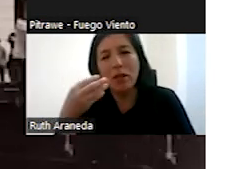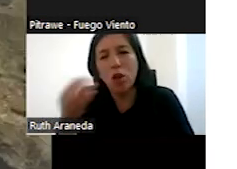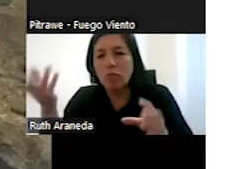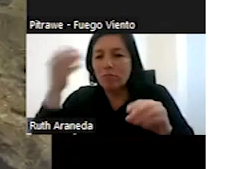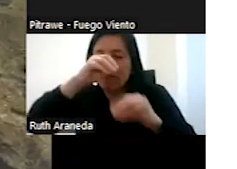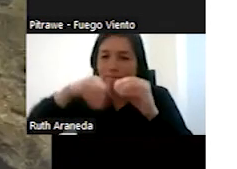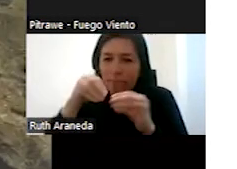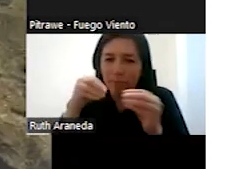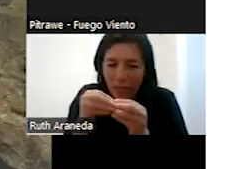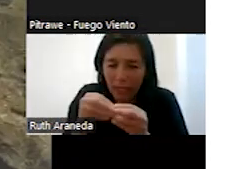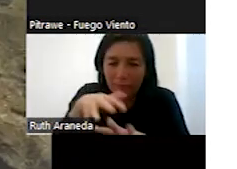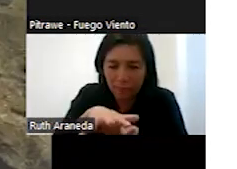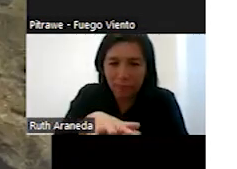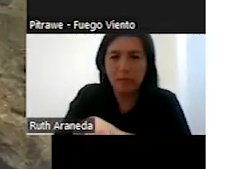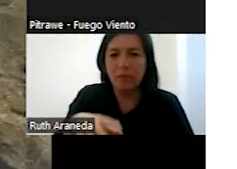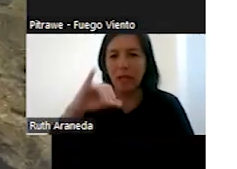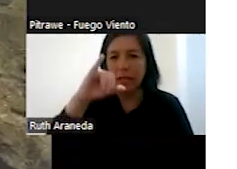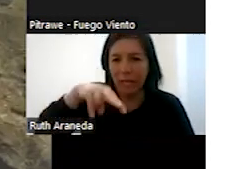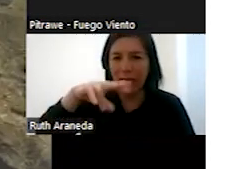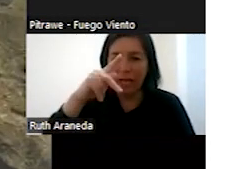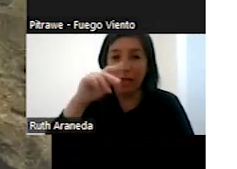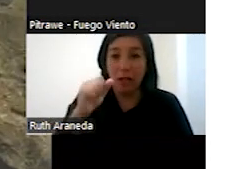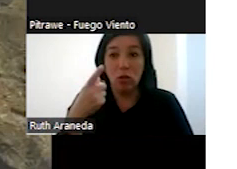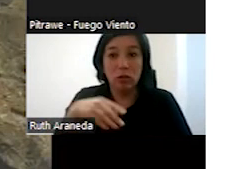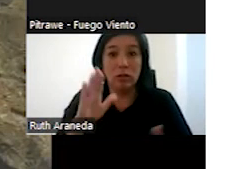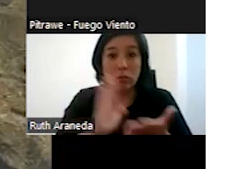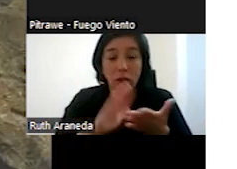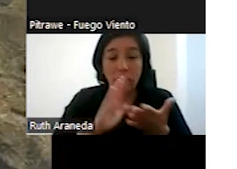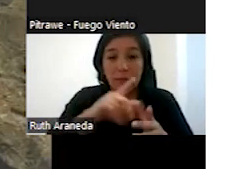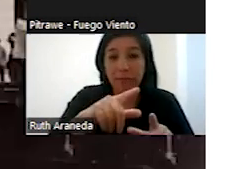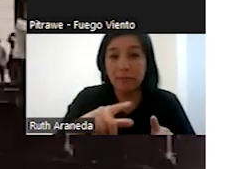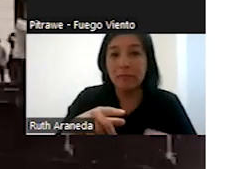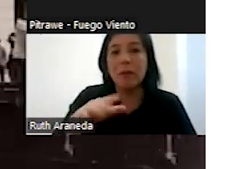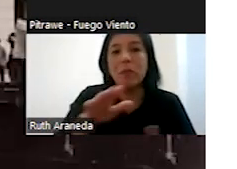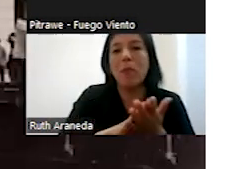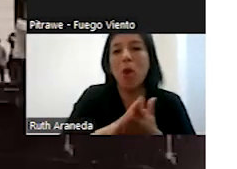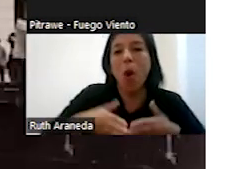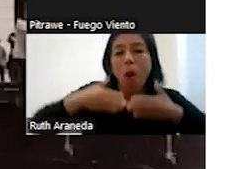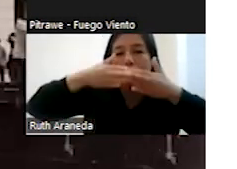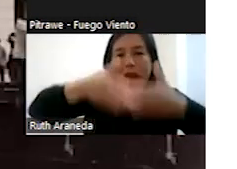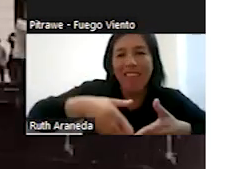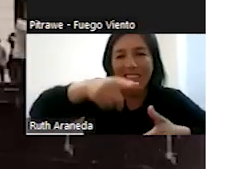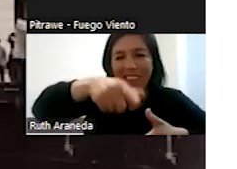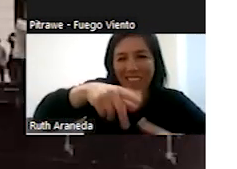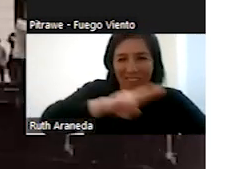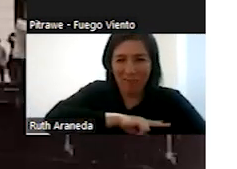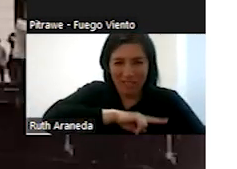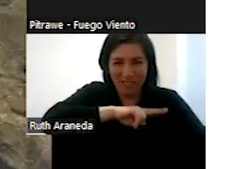histórico, porque también tenemos historia arqueológica o arqueología histórica, en este caso el famoso muelle original de